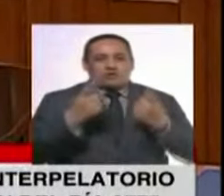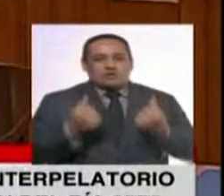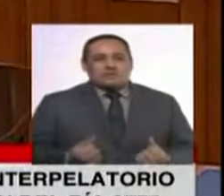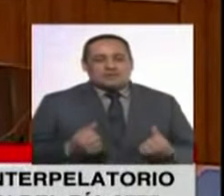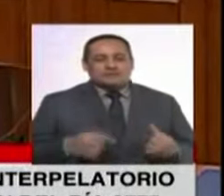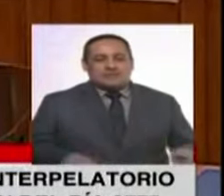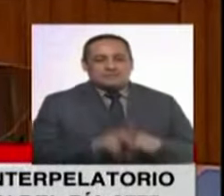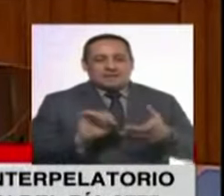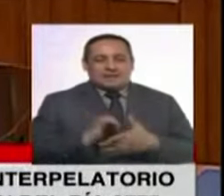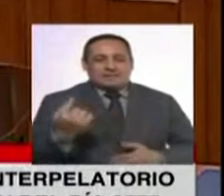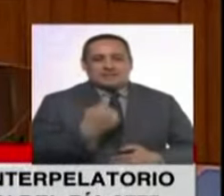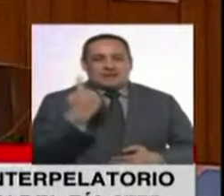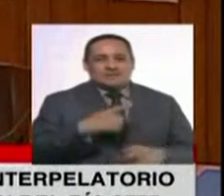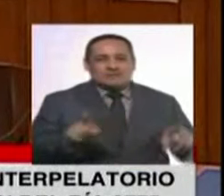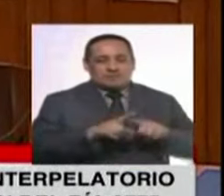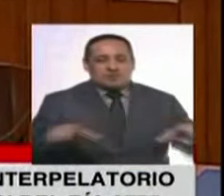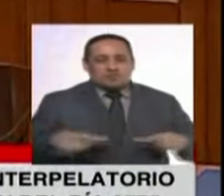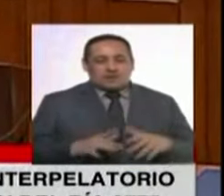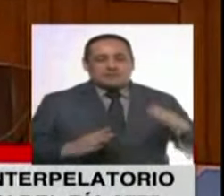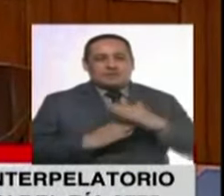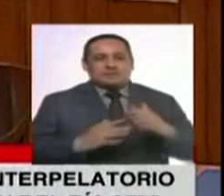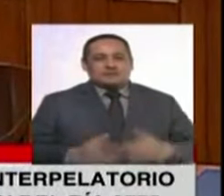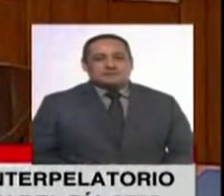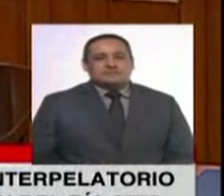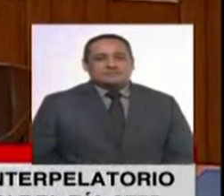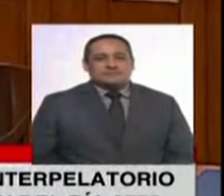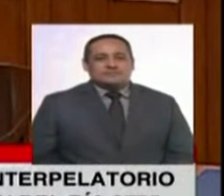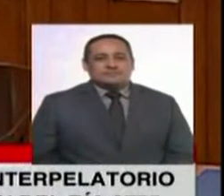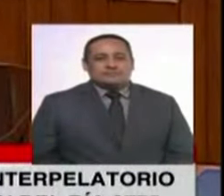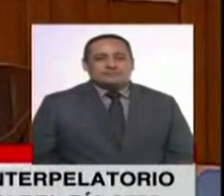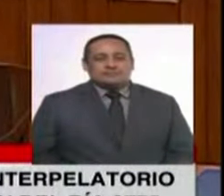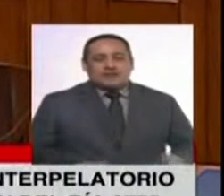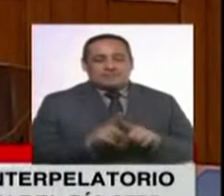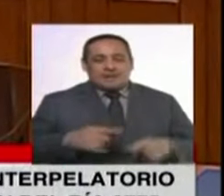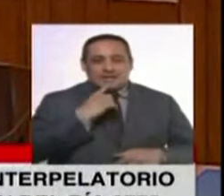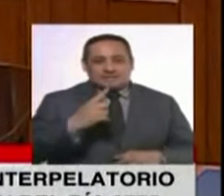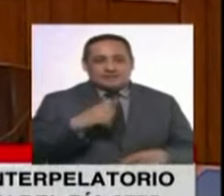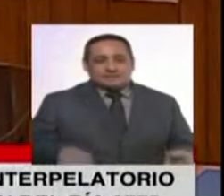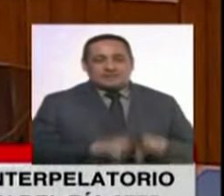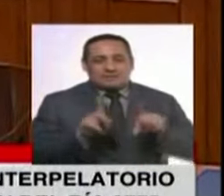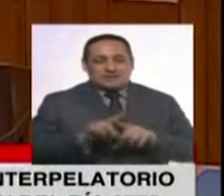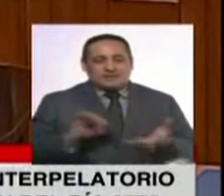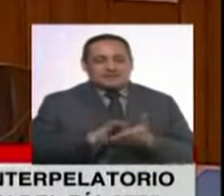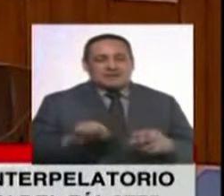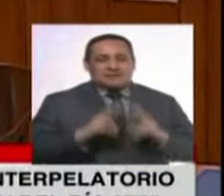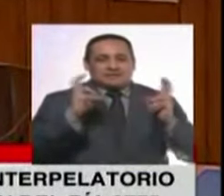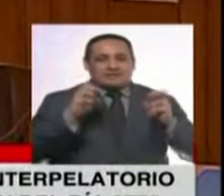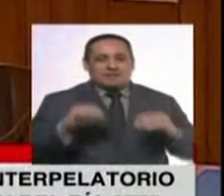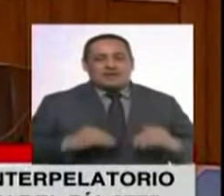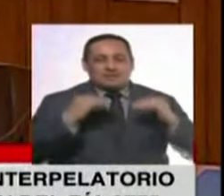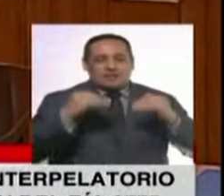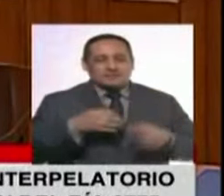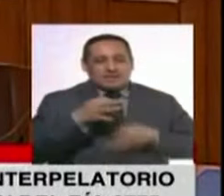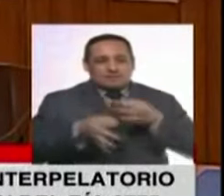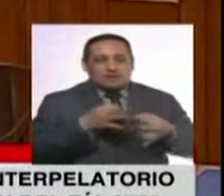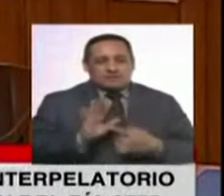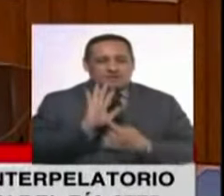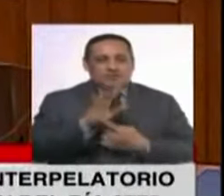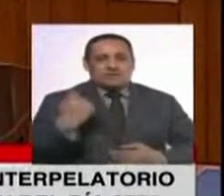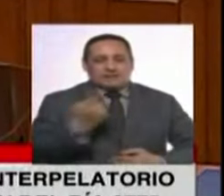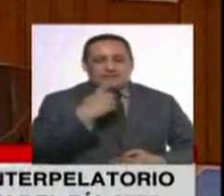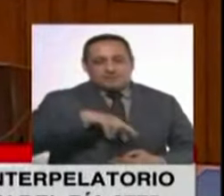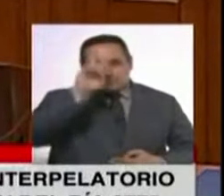y en general en un ambiente de paz es así que categoriamente señalo ante la